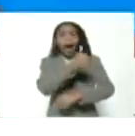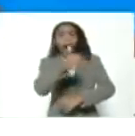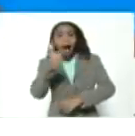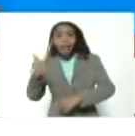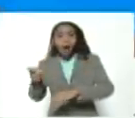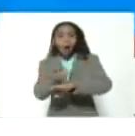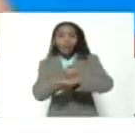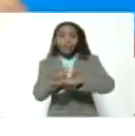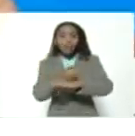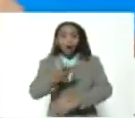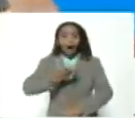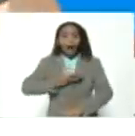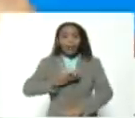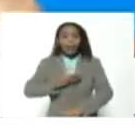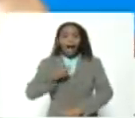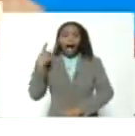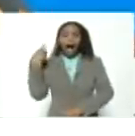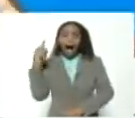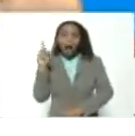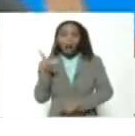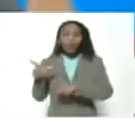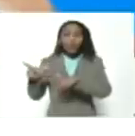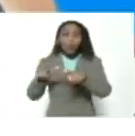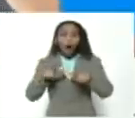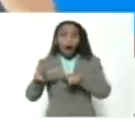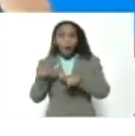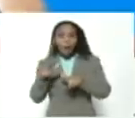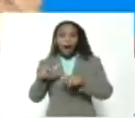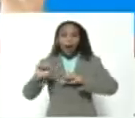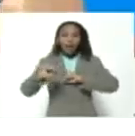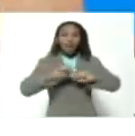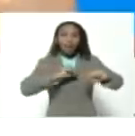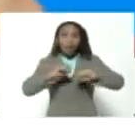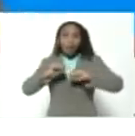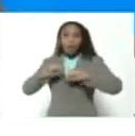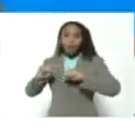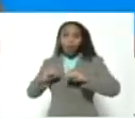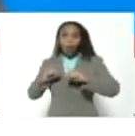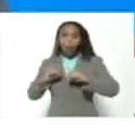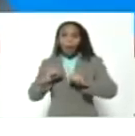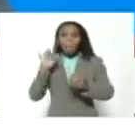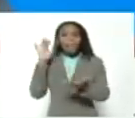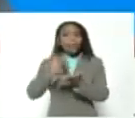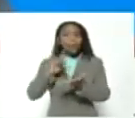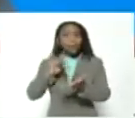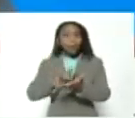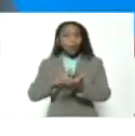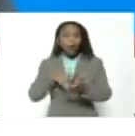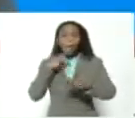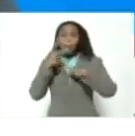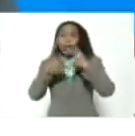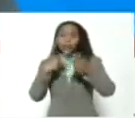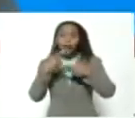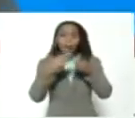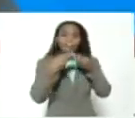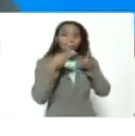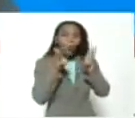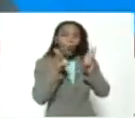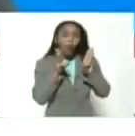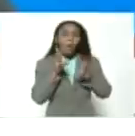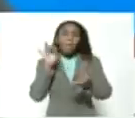cada alcaldía, exista un espacio para que los movimientos sean protagonistas de las políticas públicas,